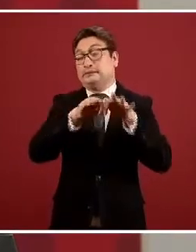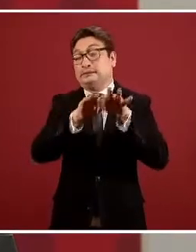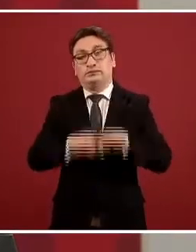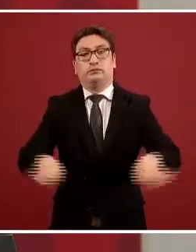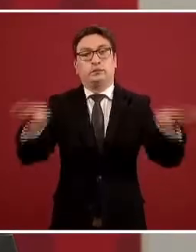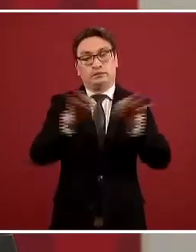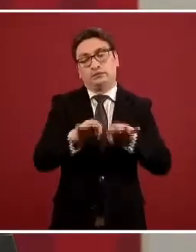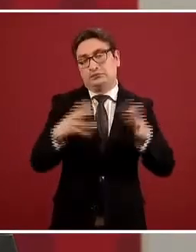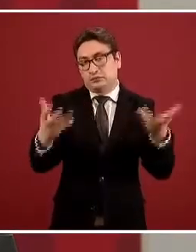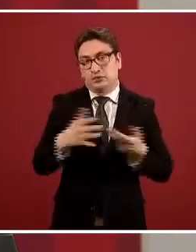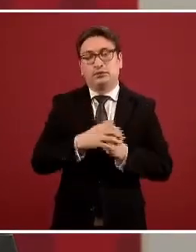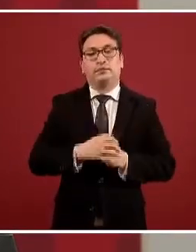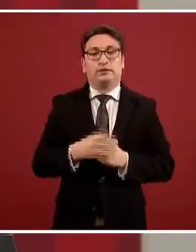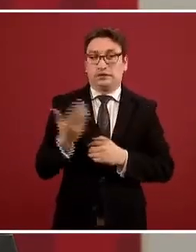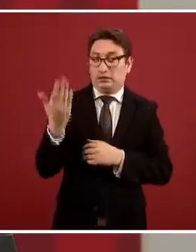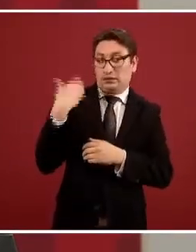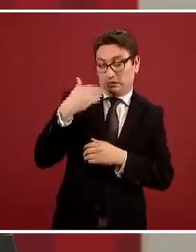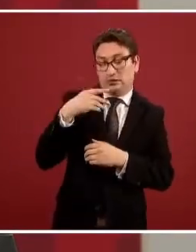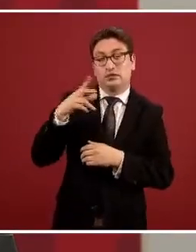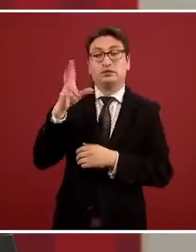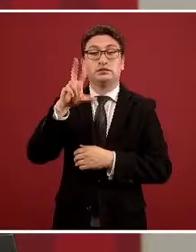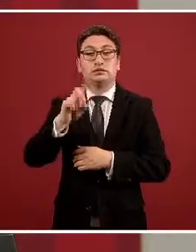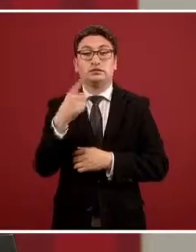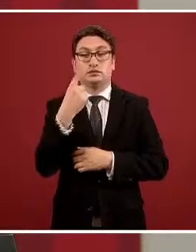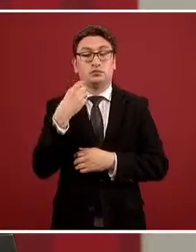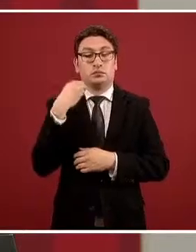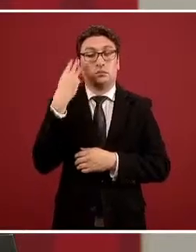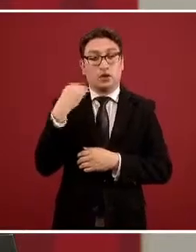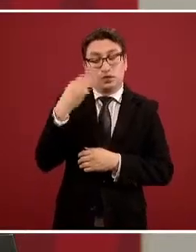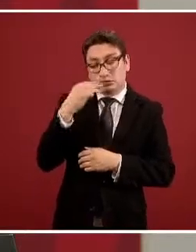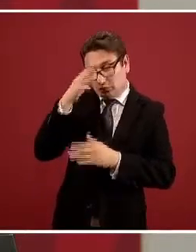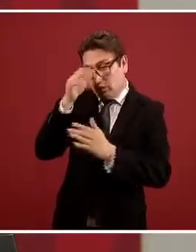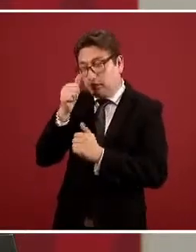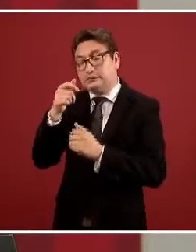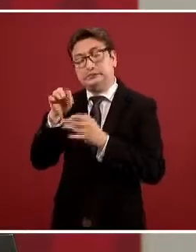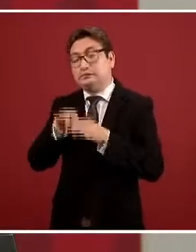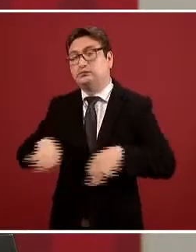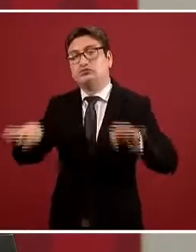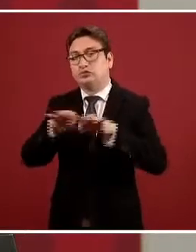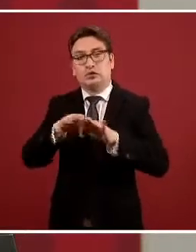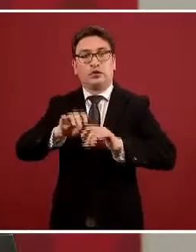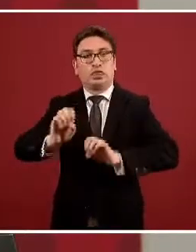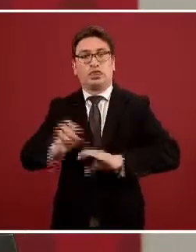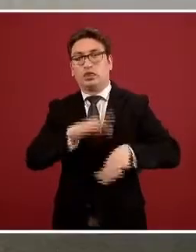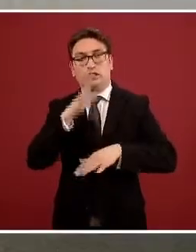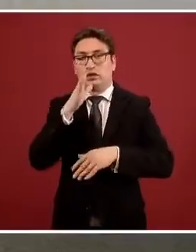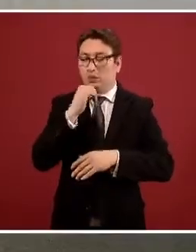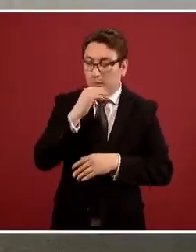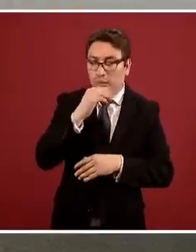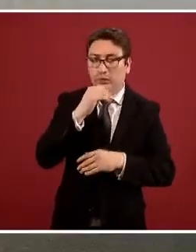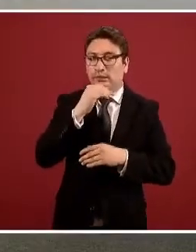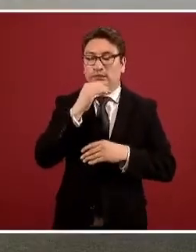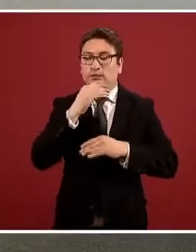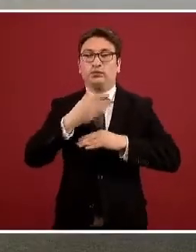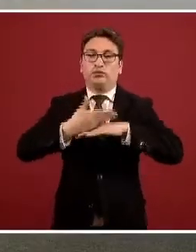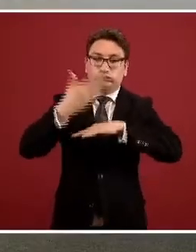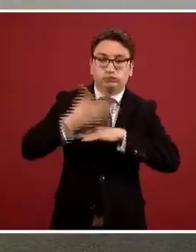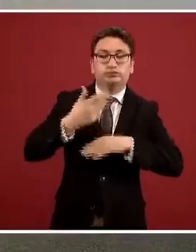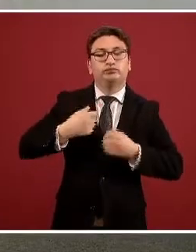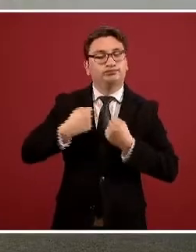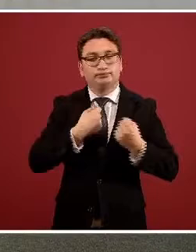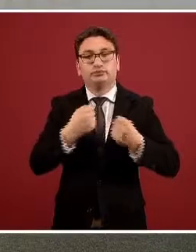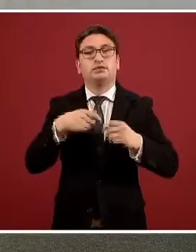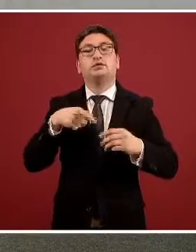así fue considerada en el acuerdo del 31 de marzo como una actividad esencial que no puede parar, no debe parar, porque precisamente es lo